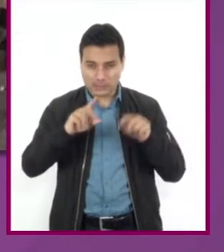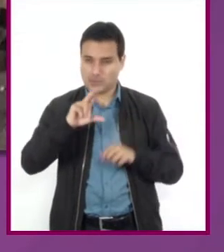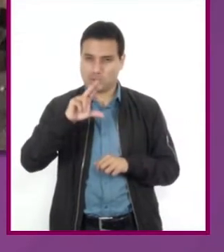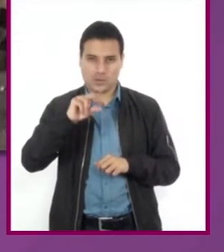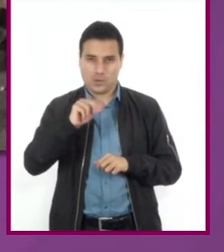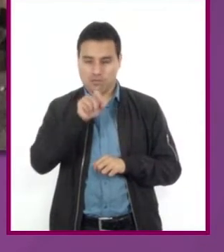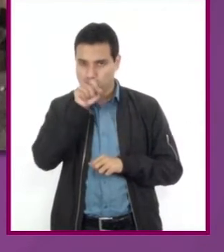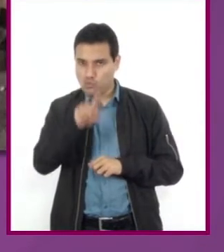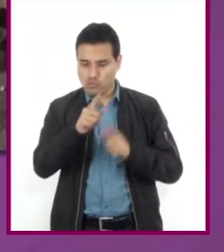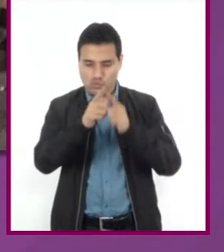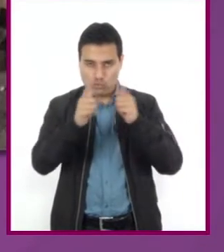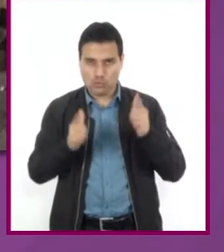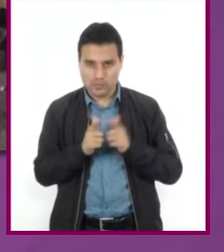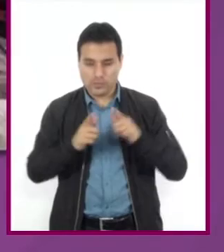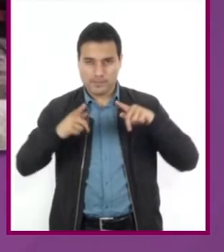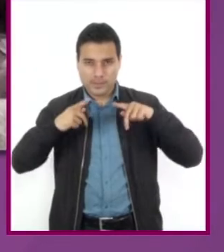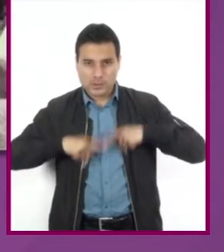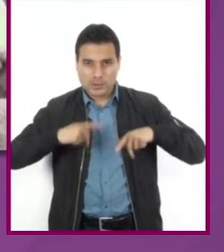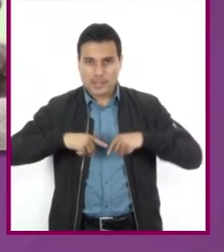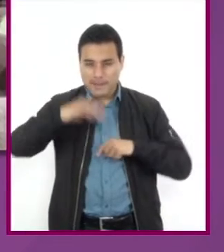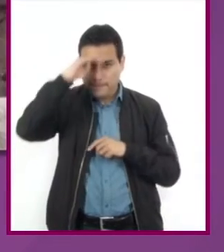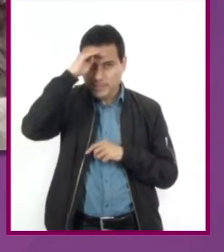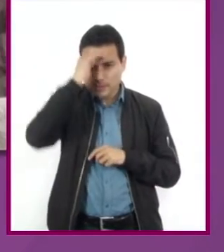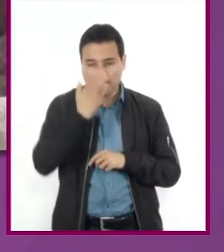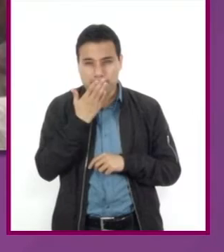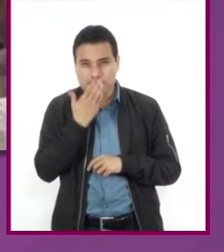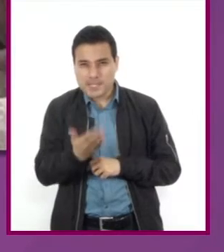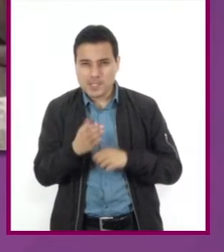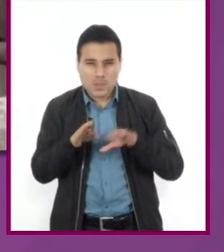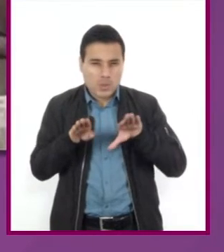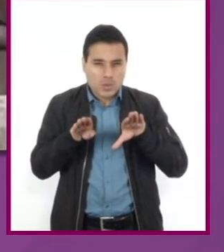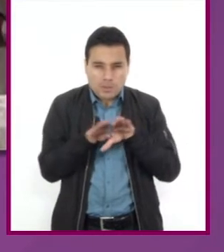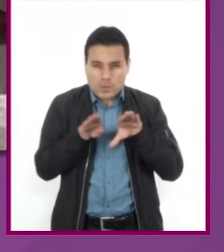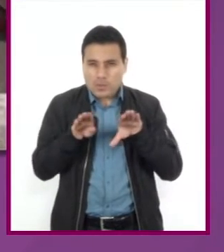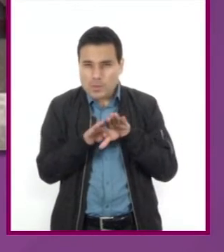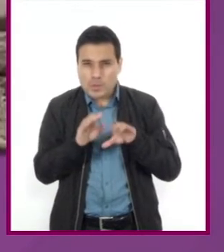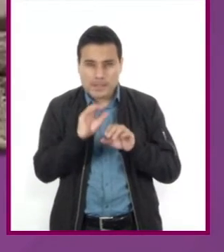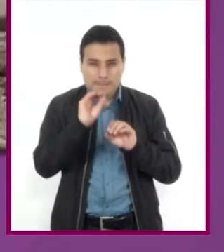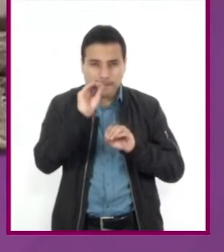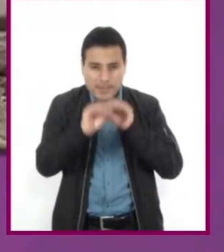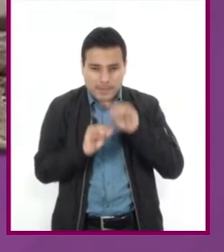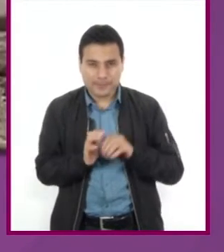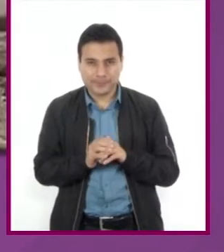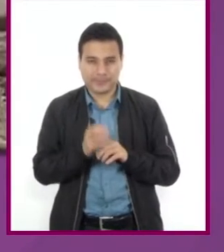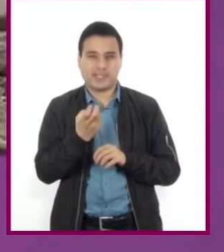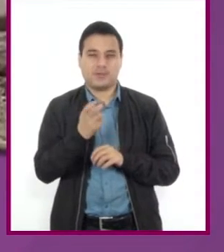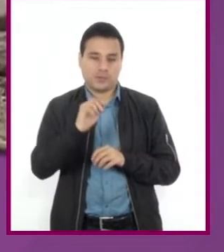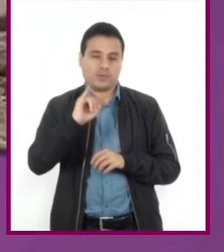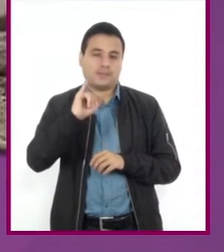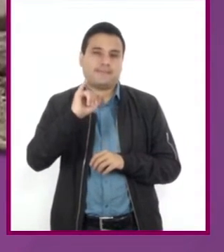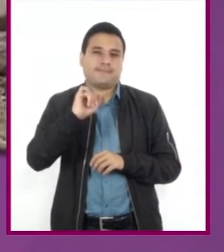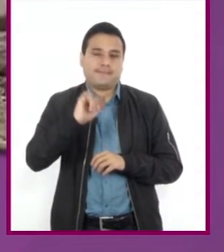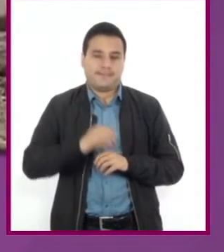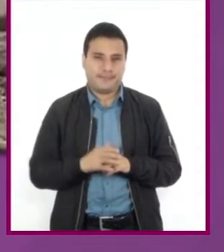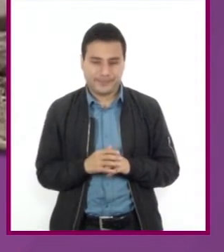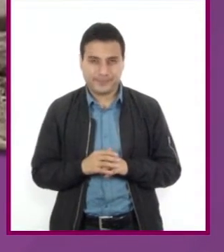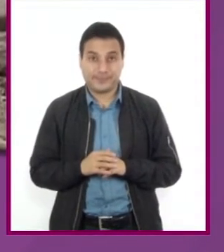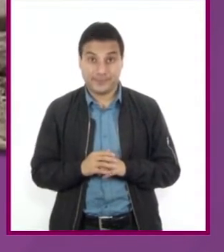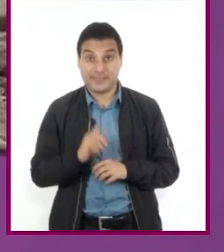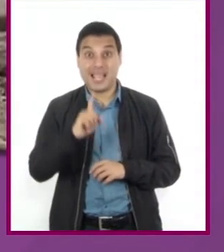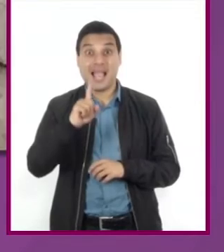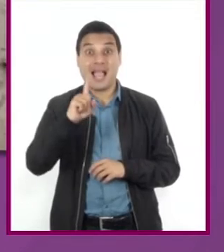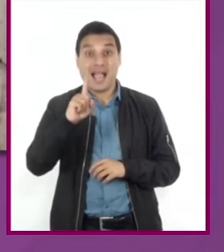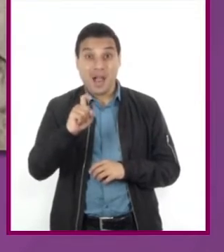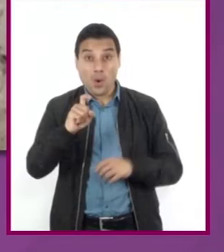por los cazadores y recolectores y que en cierta manera es lógico, porque si al haber bajado el nivel del